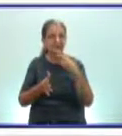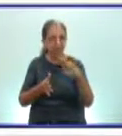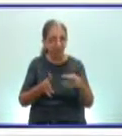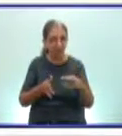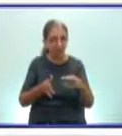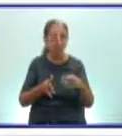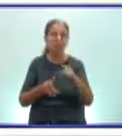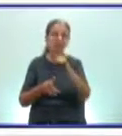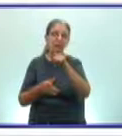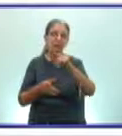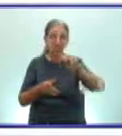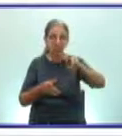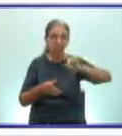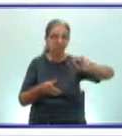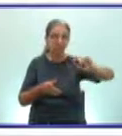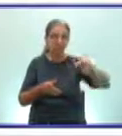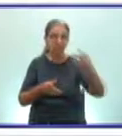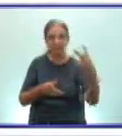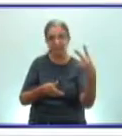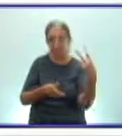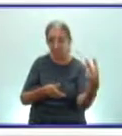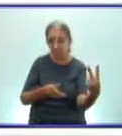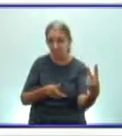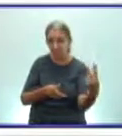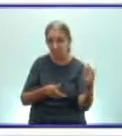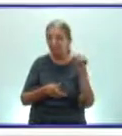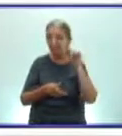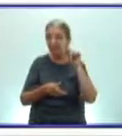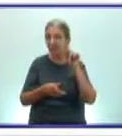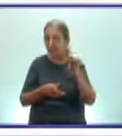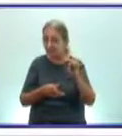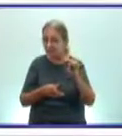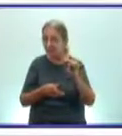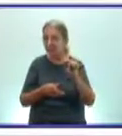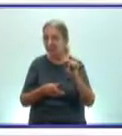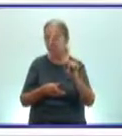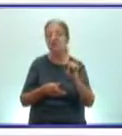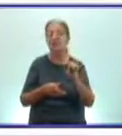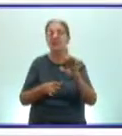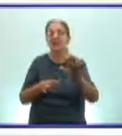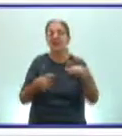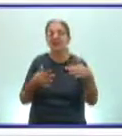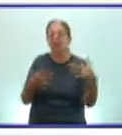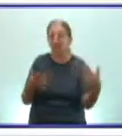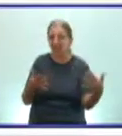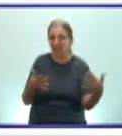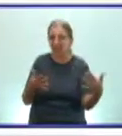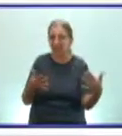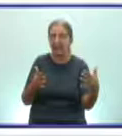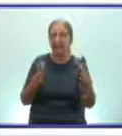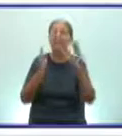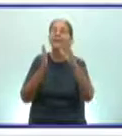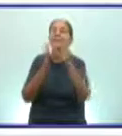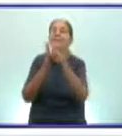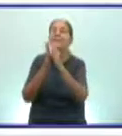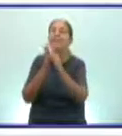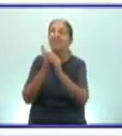12,2. En este caso, observa también que estamos haciendo referencia a los